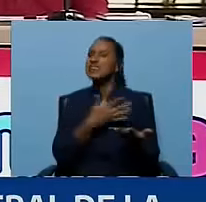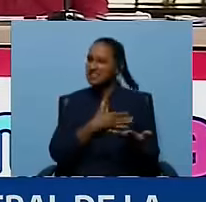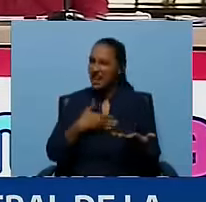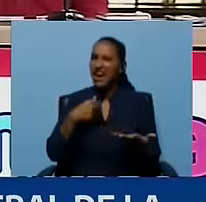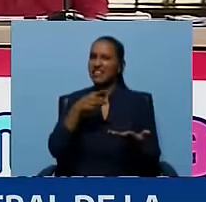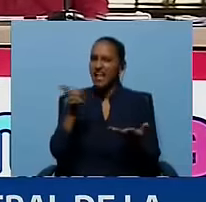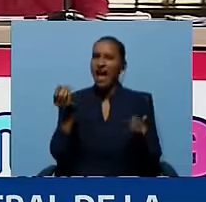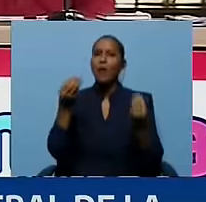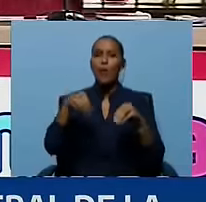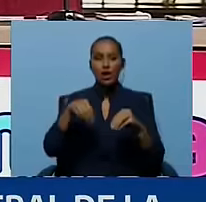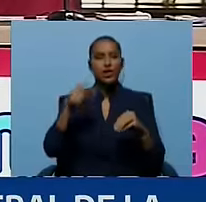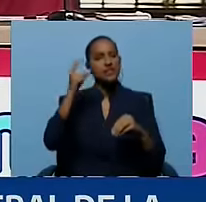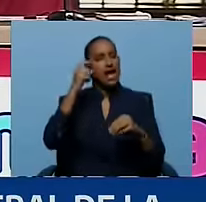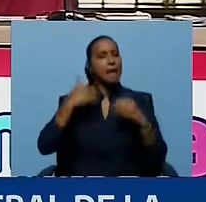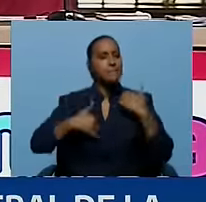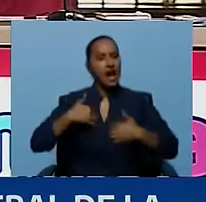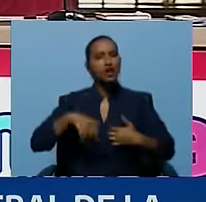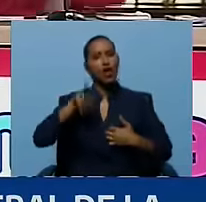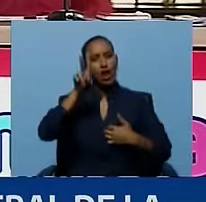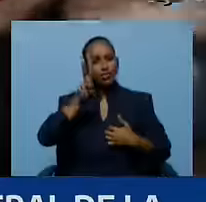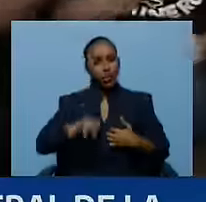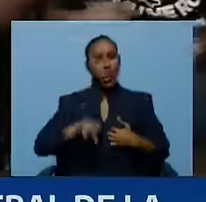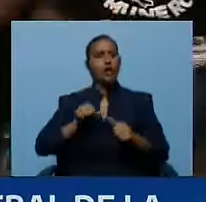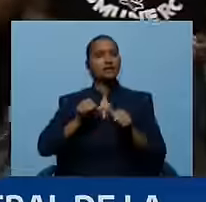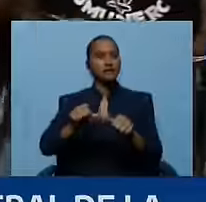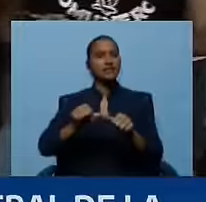que los miércoles siga el mazo?